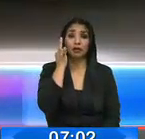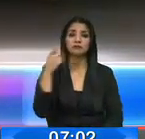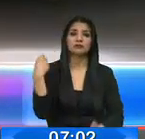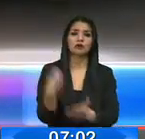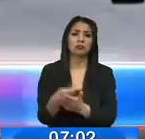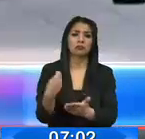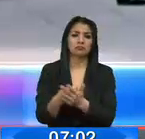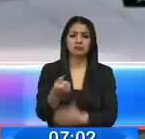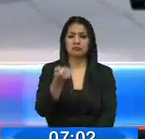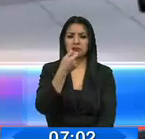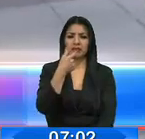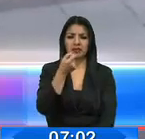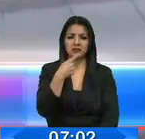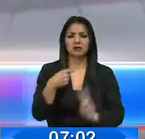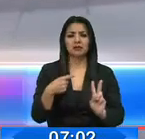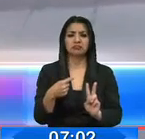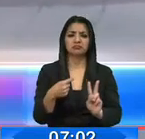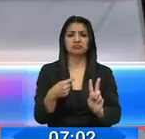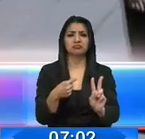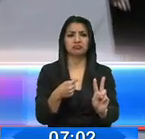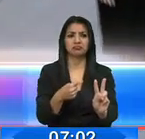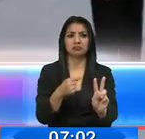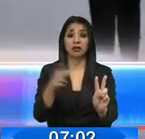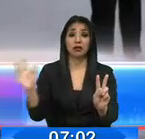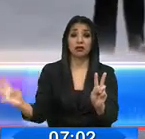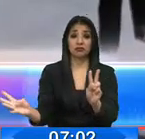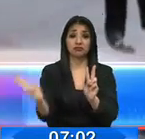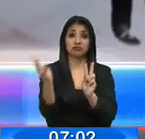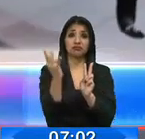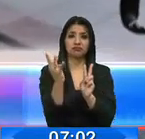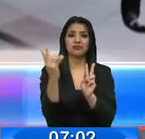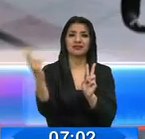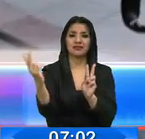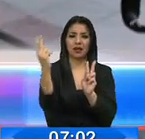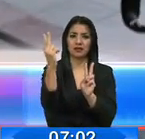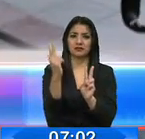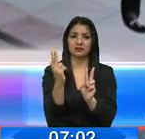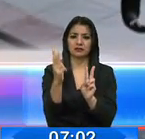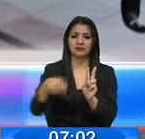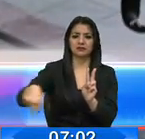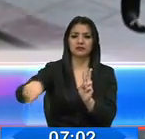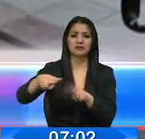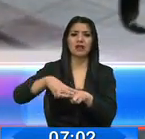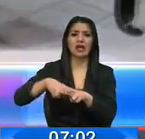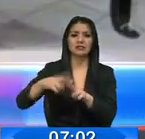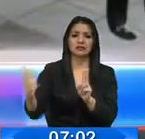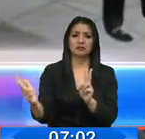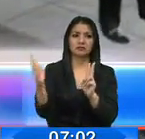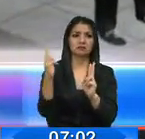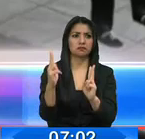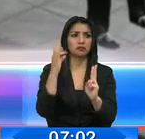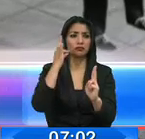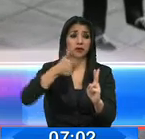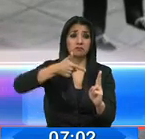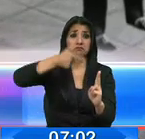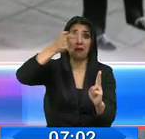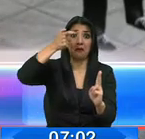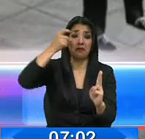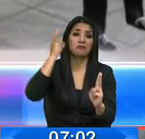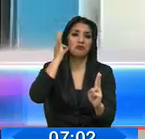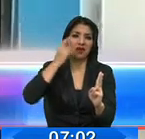comprar medicinas. Ahí los interceptaron. 3 sujetos se bajaron de un taxi y a la mujer le propinaron un